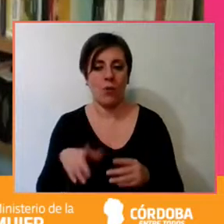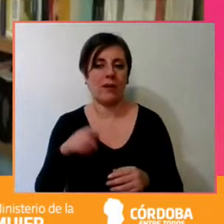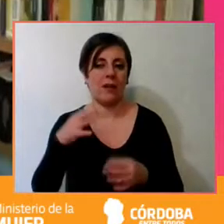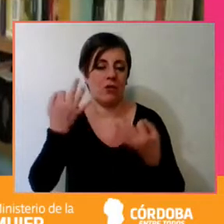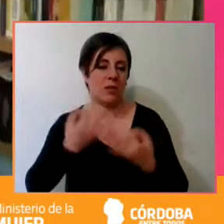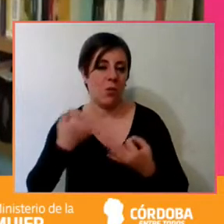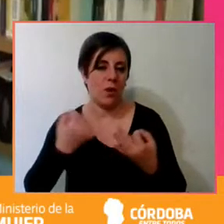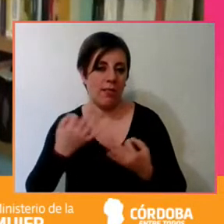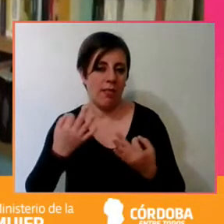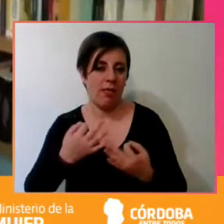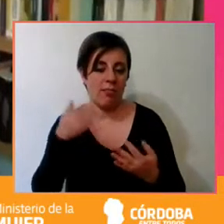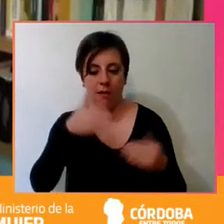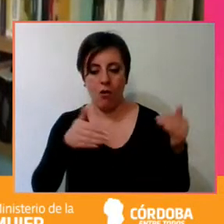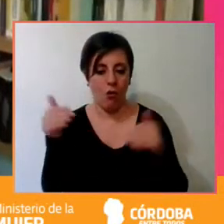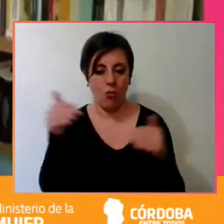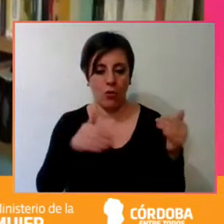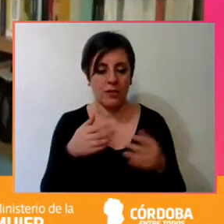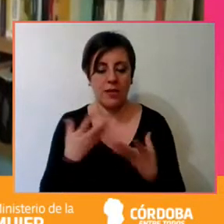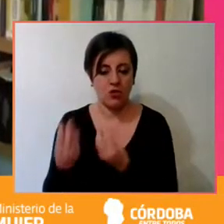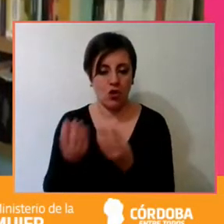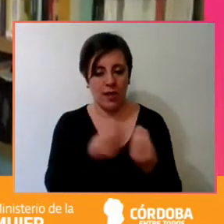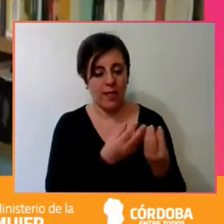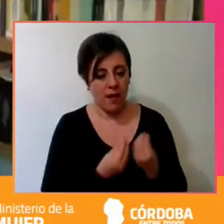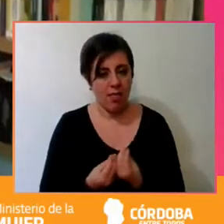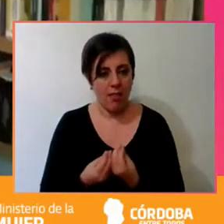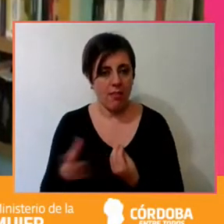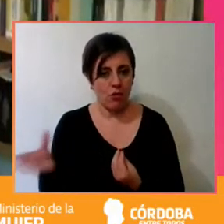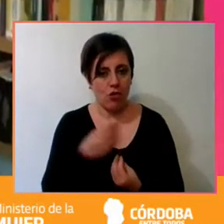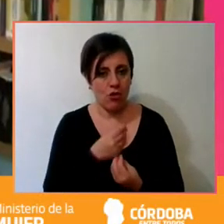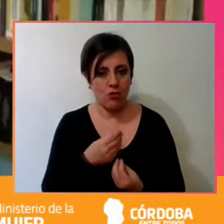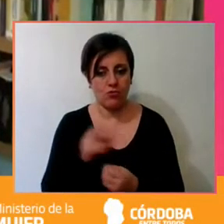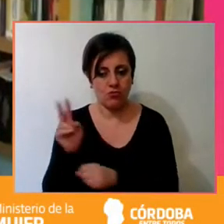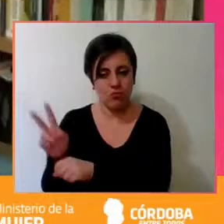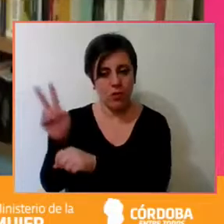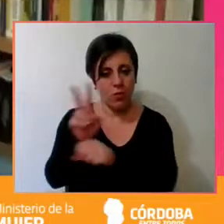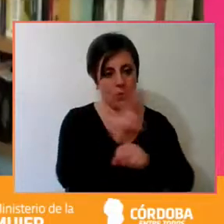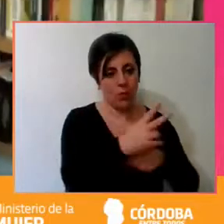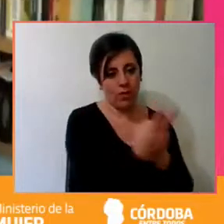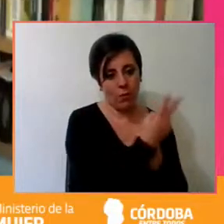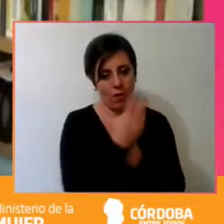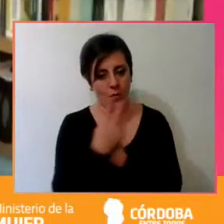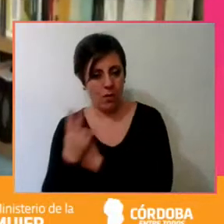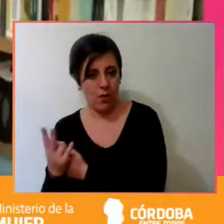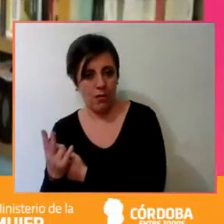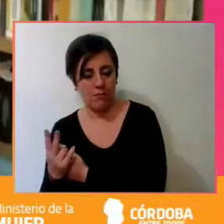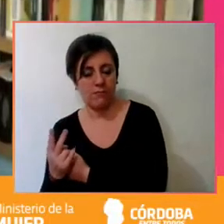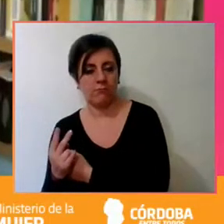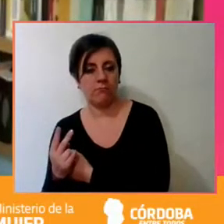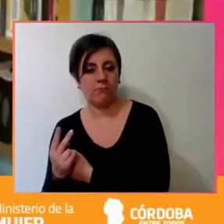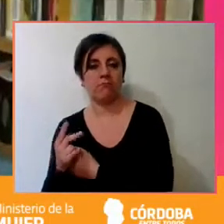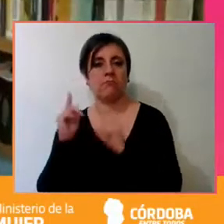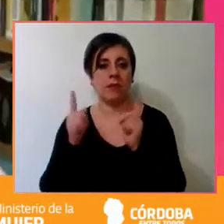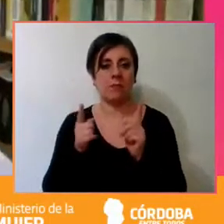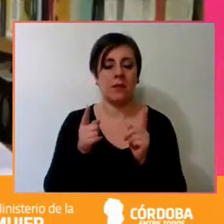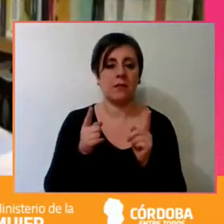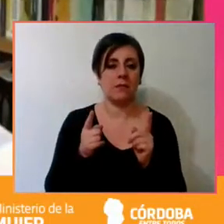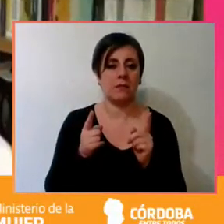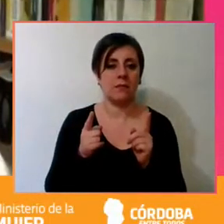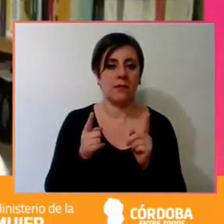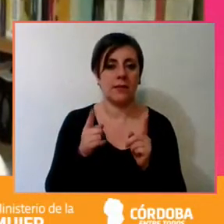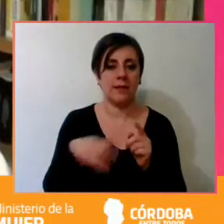de concurrencia, de solidaridad, en donde todos nos estamos cuidando, y también salimos de